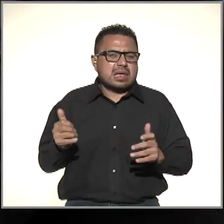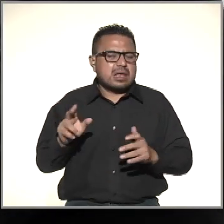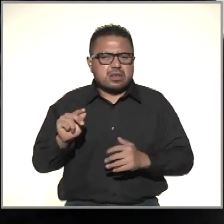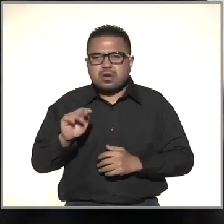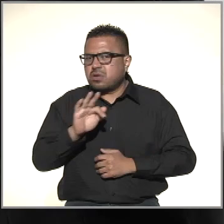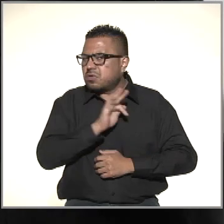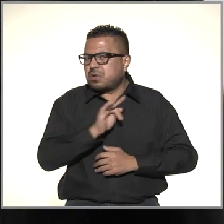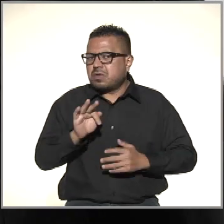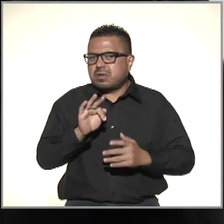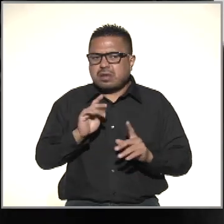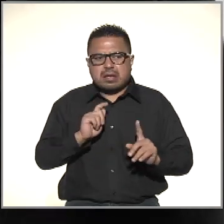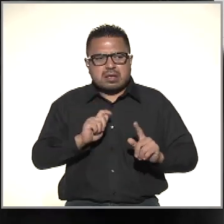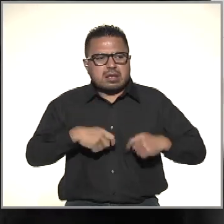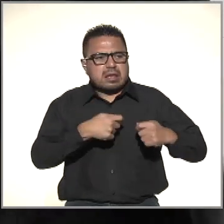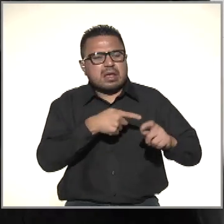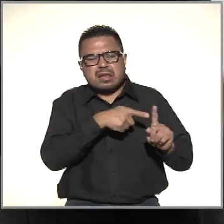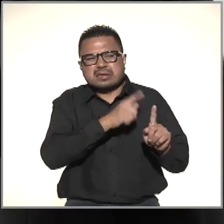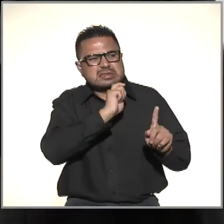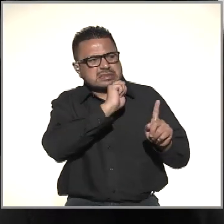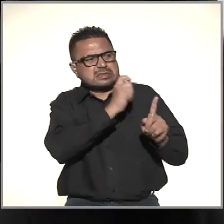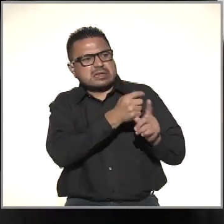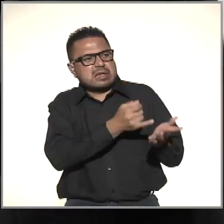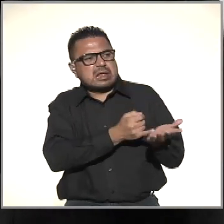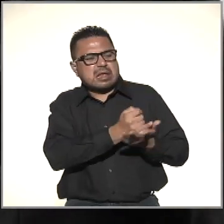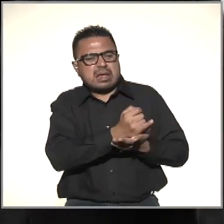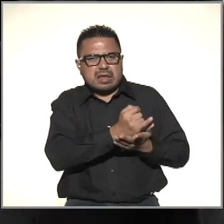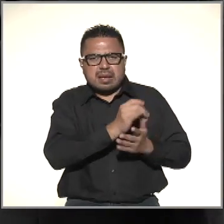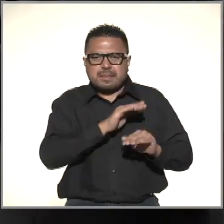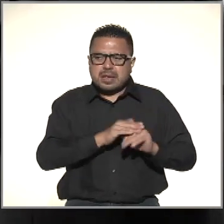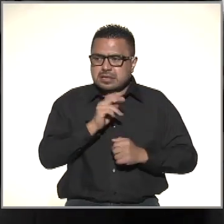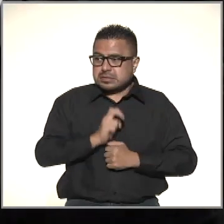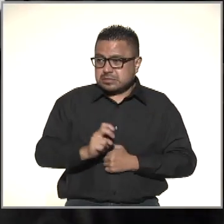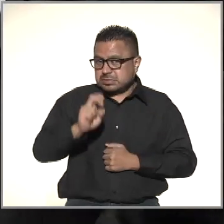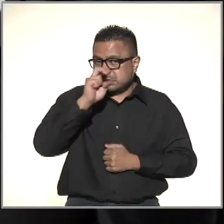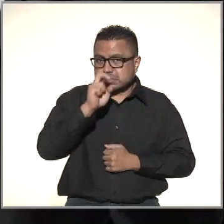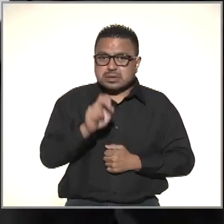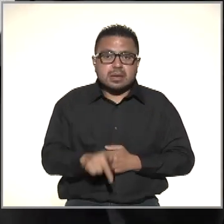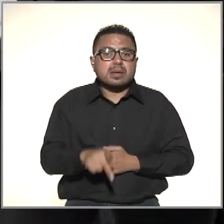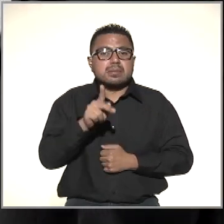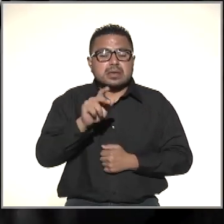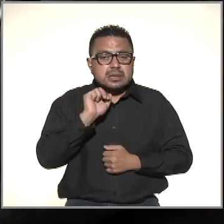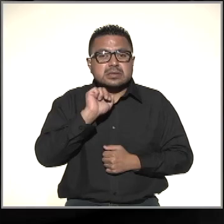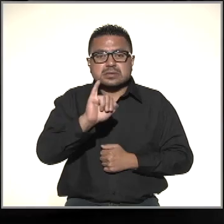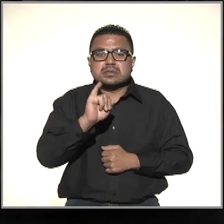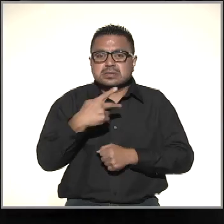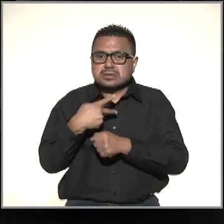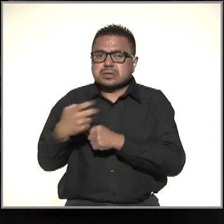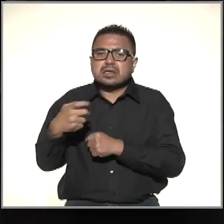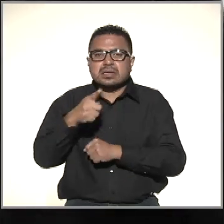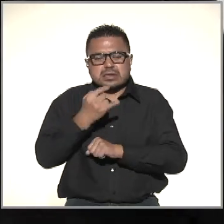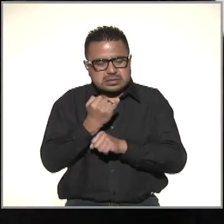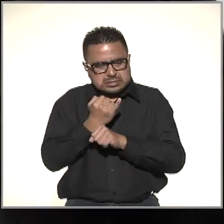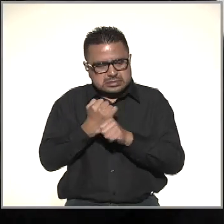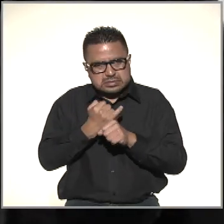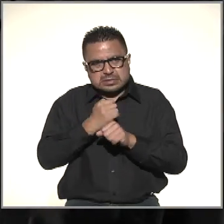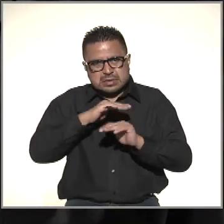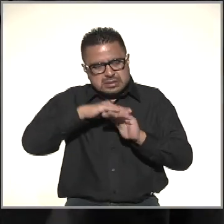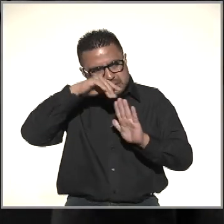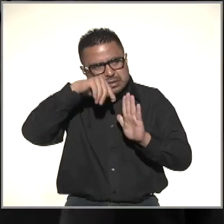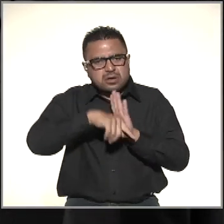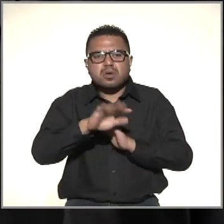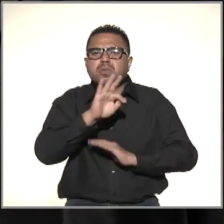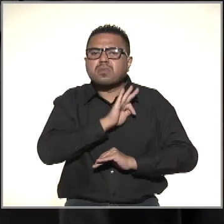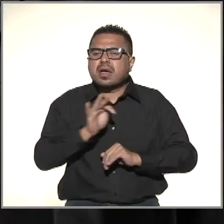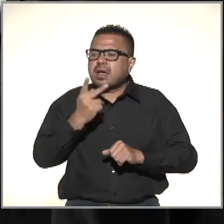podemos atribuir este tipo de significantes tan estrictos, pero sí nos invita a explorar qué puede